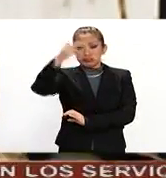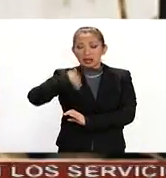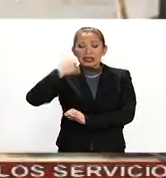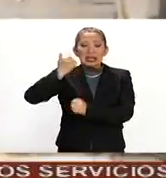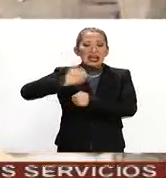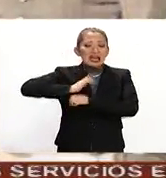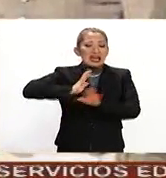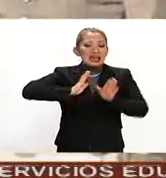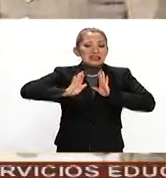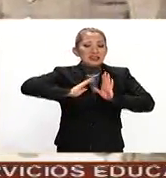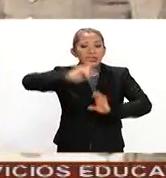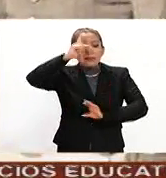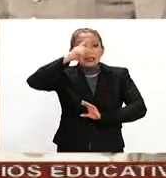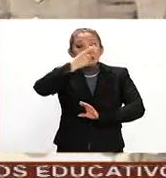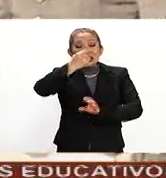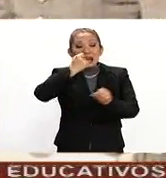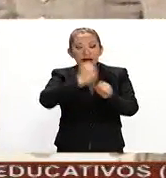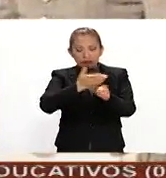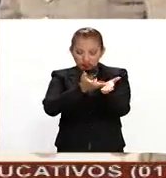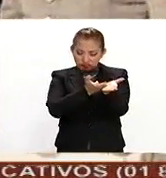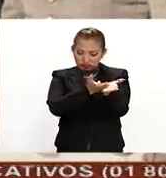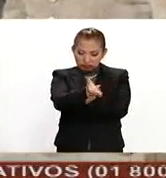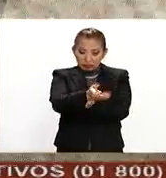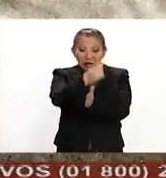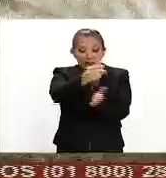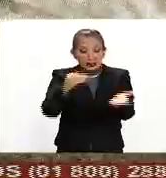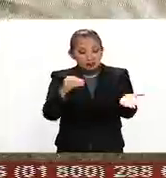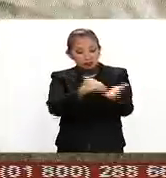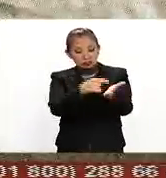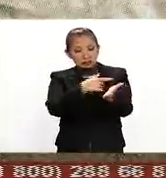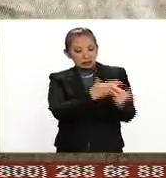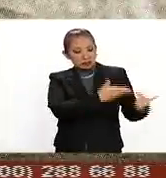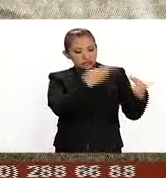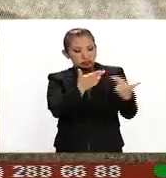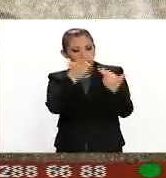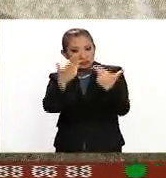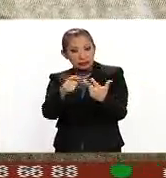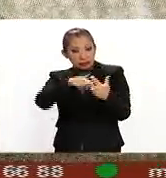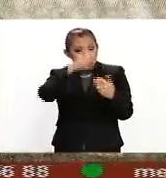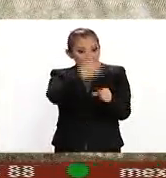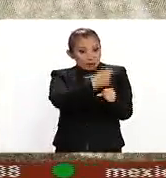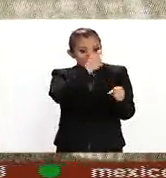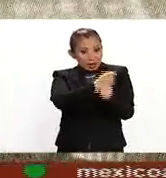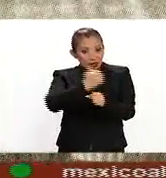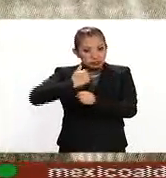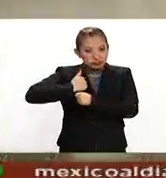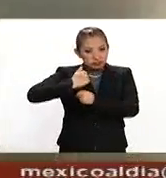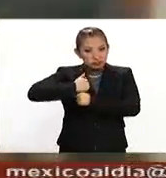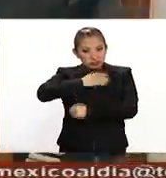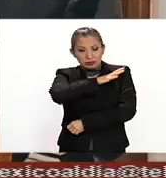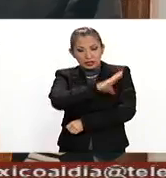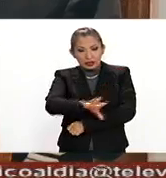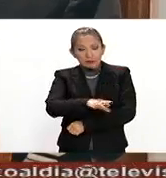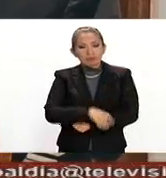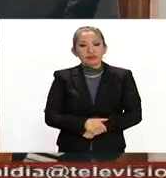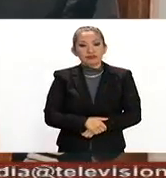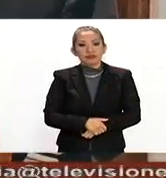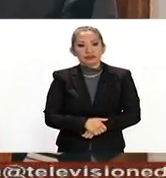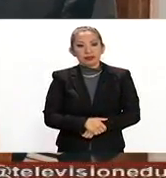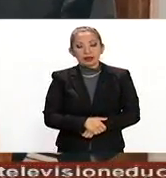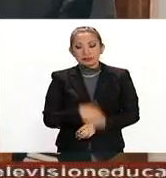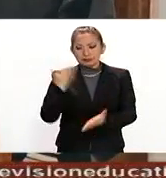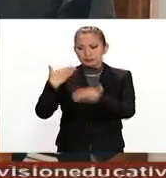del Ejército Mexicano, 100 años de lealtad, en la que resaltó el legado del precursor de nuestras Fuerzas Armadas. Las modernas